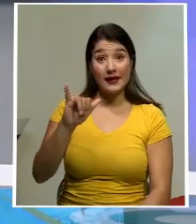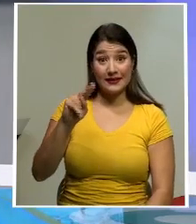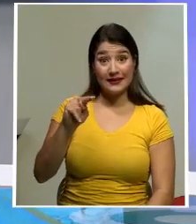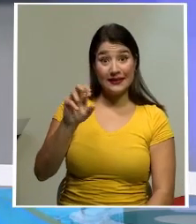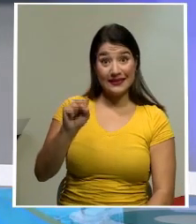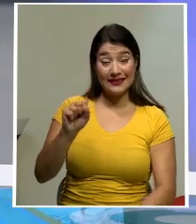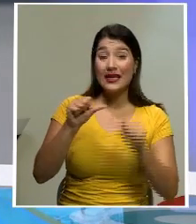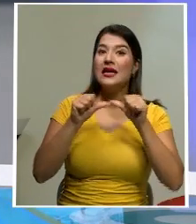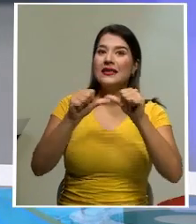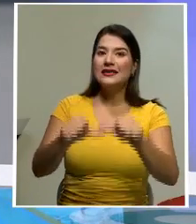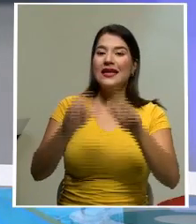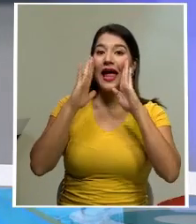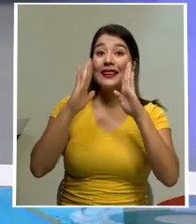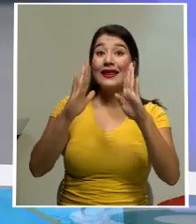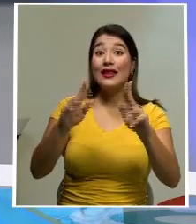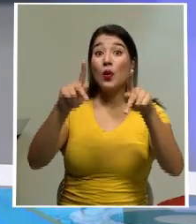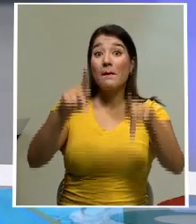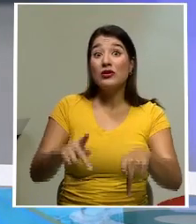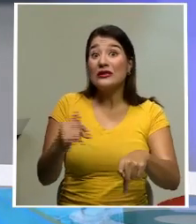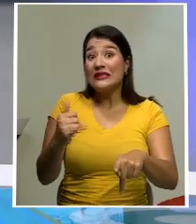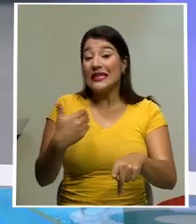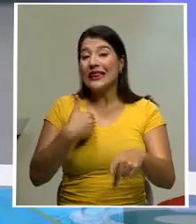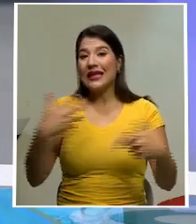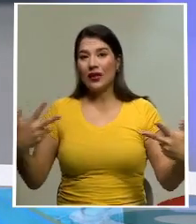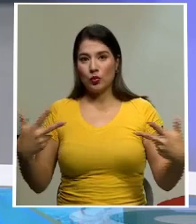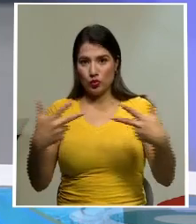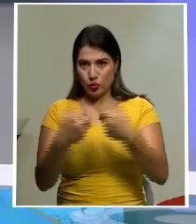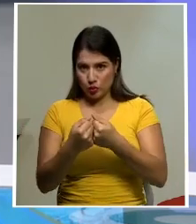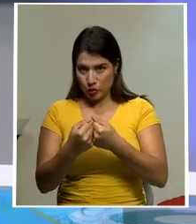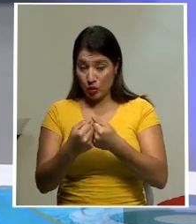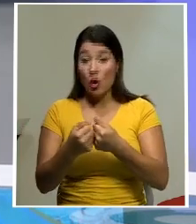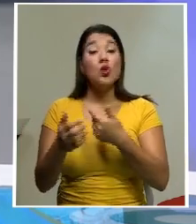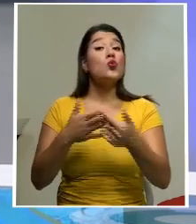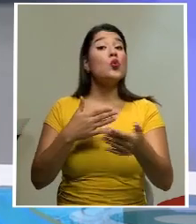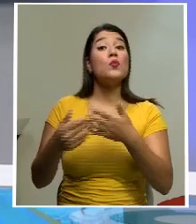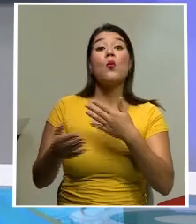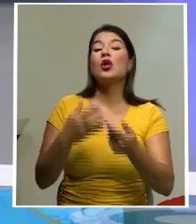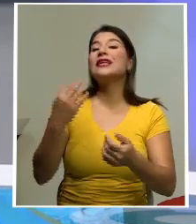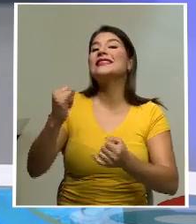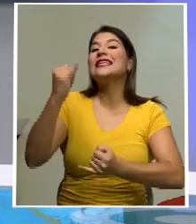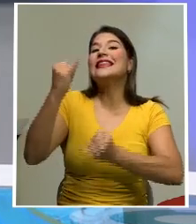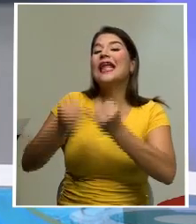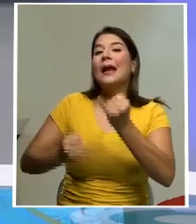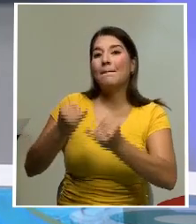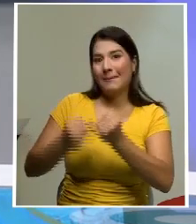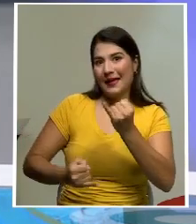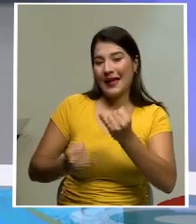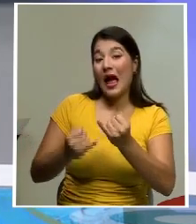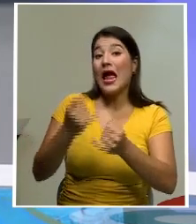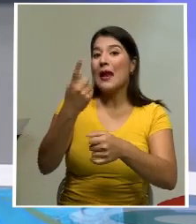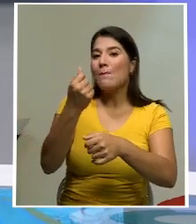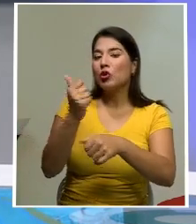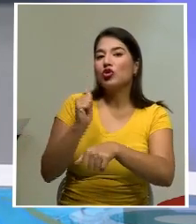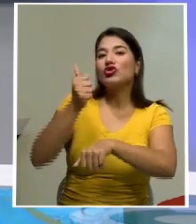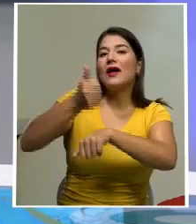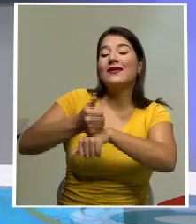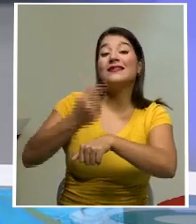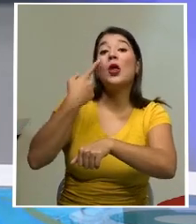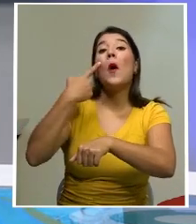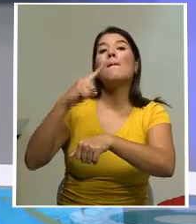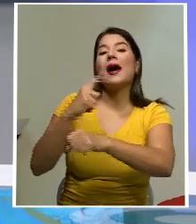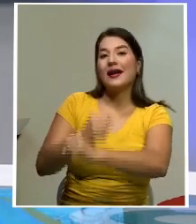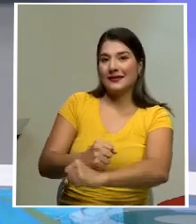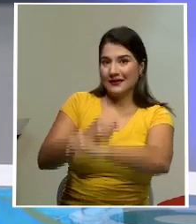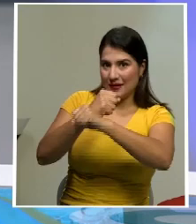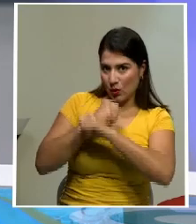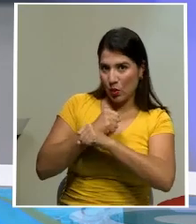seguirá atendiendo a las víctimas de accidentes de tránsito, aun cuando se agote la póliza que cubre por un monto de 6 millones de colones. La Caja pagará